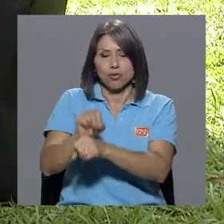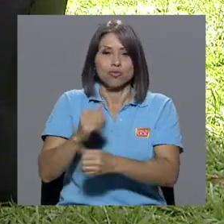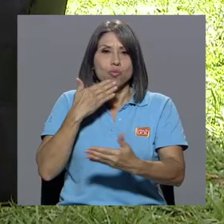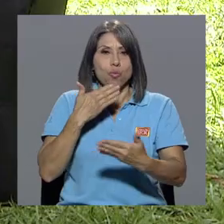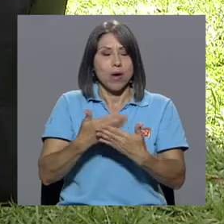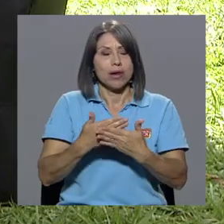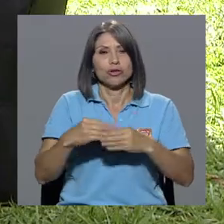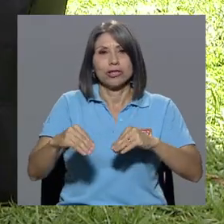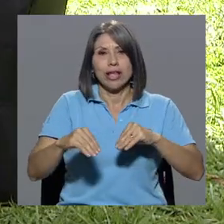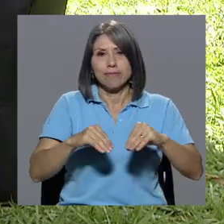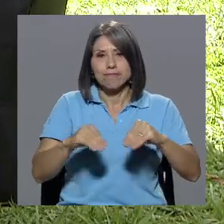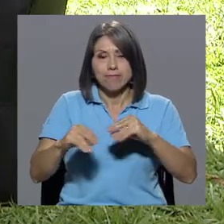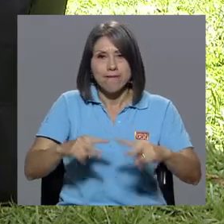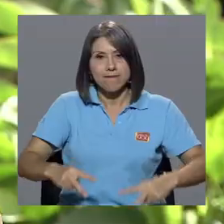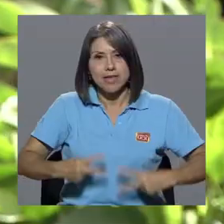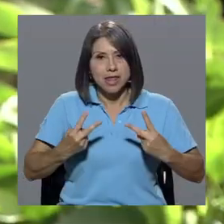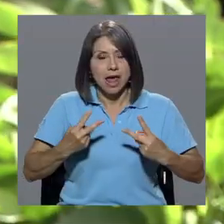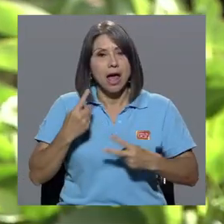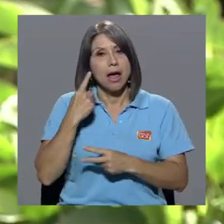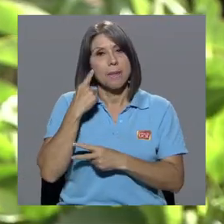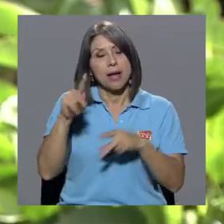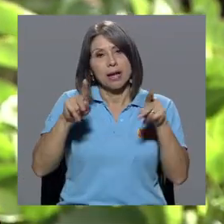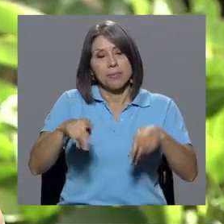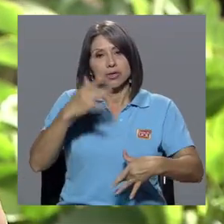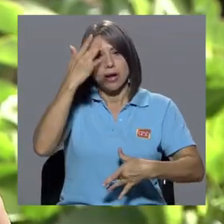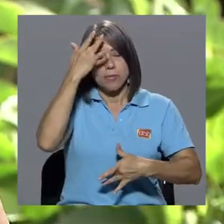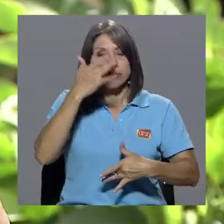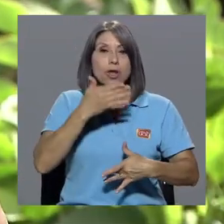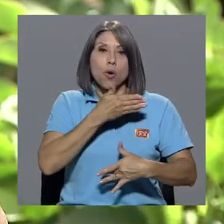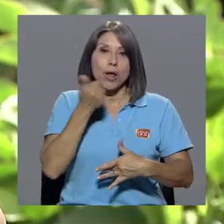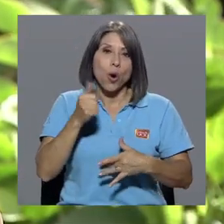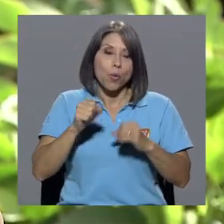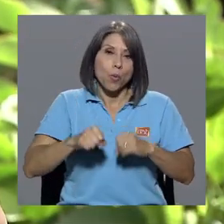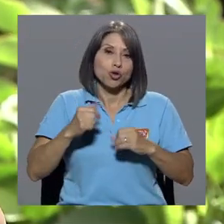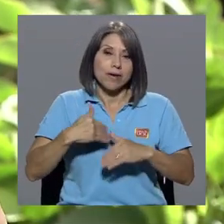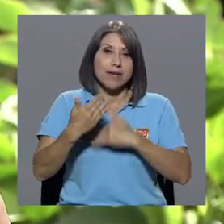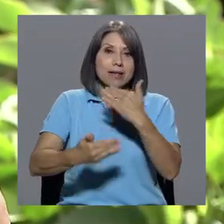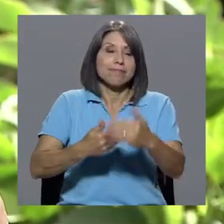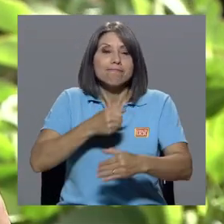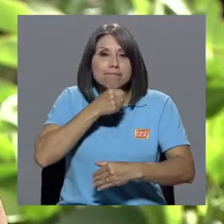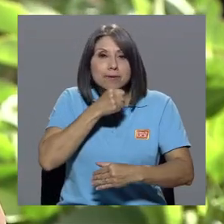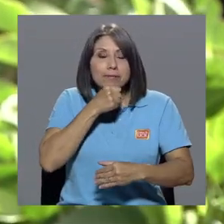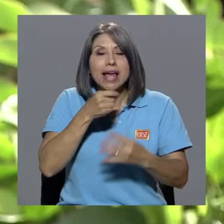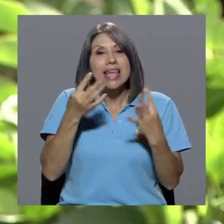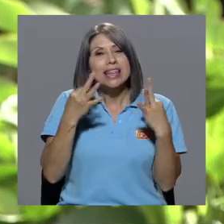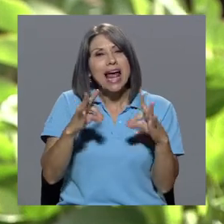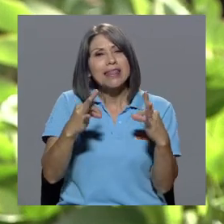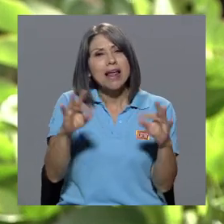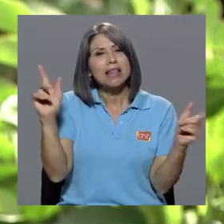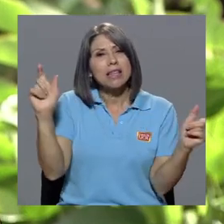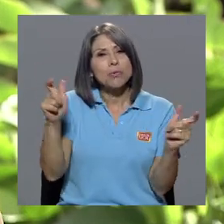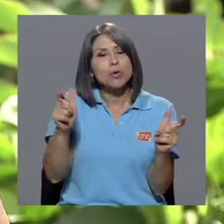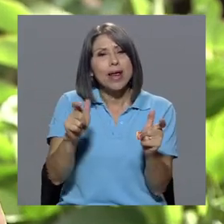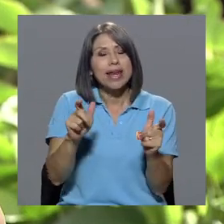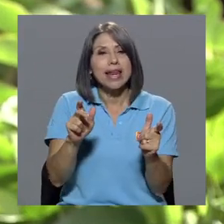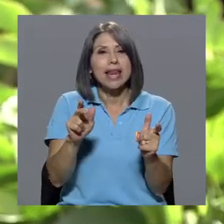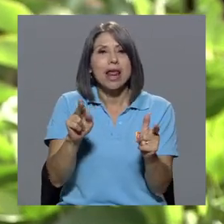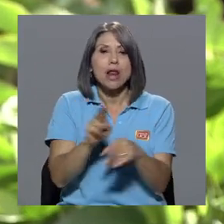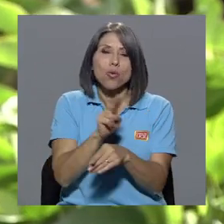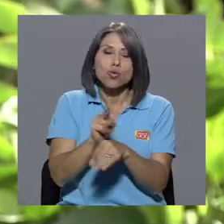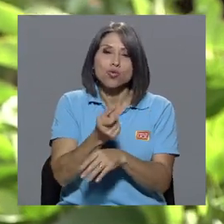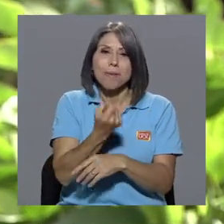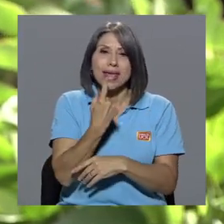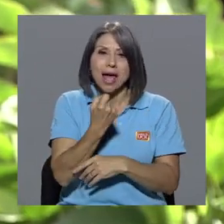los buenos hábitos de vida para que el paciente, pues, llegue lo mejor posible, y tratar de disminuir el consumo, ¿verdad?,